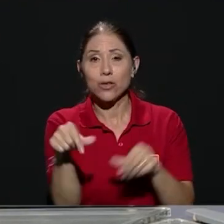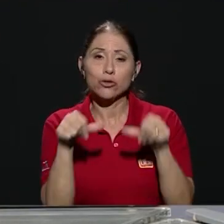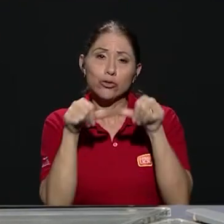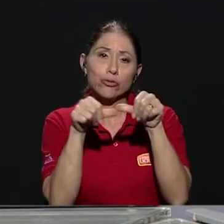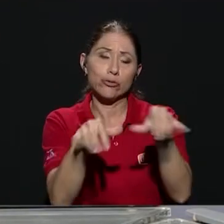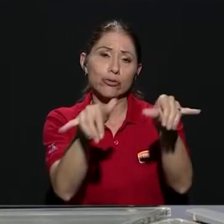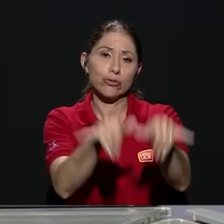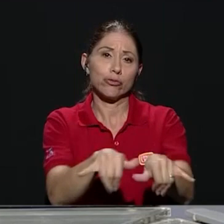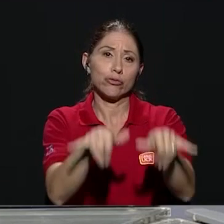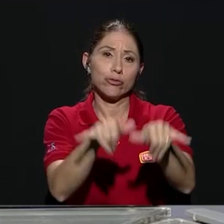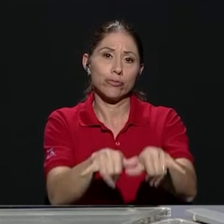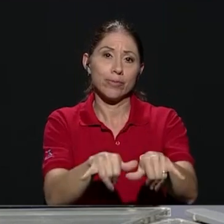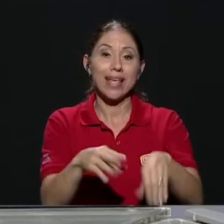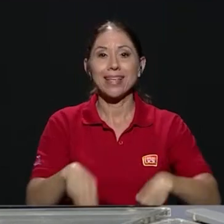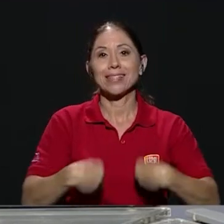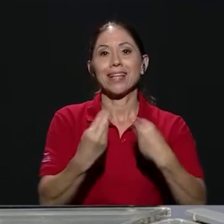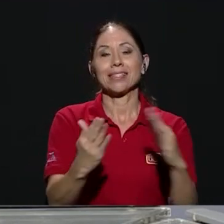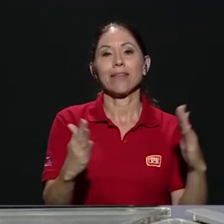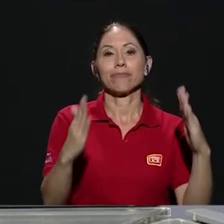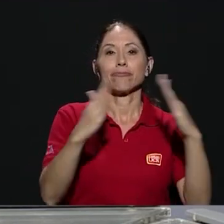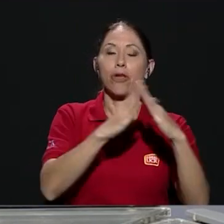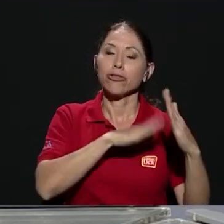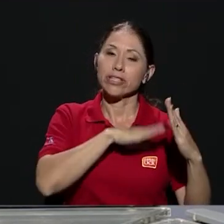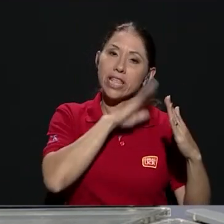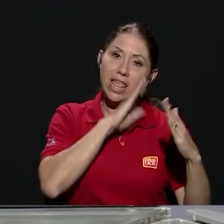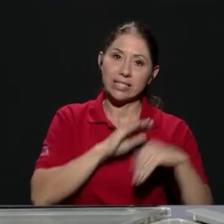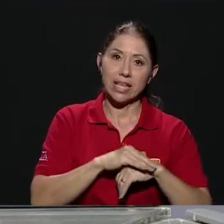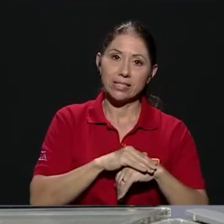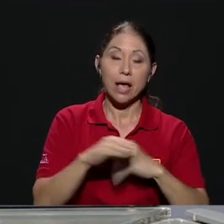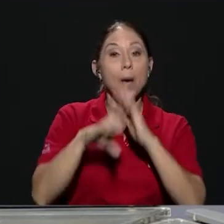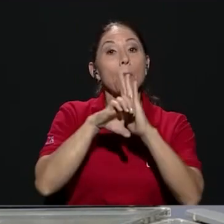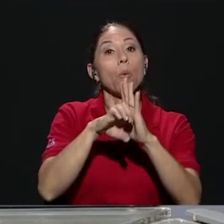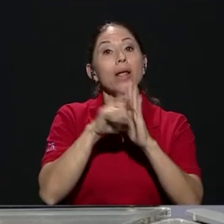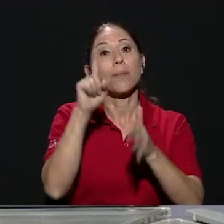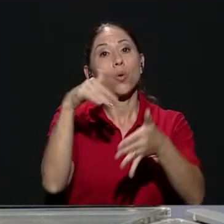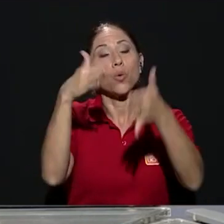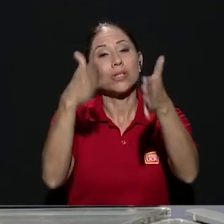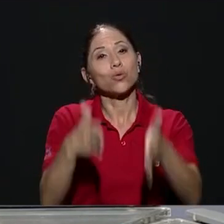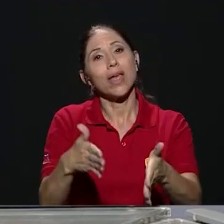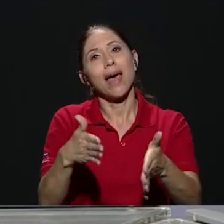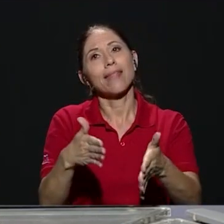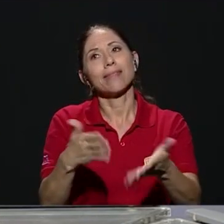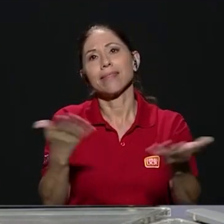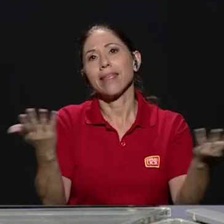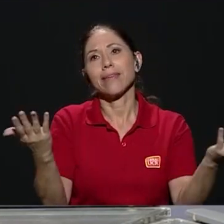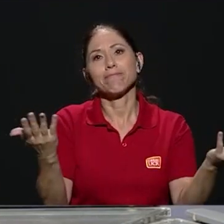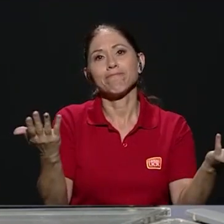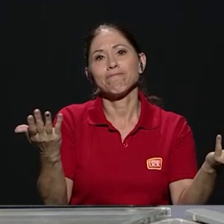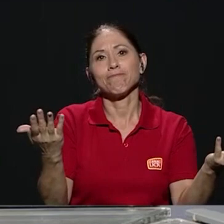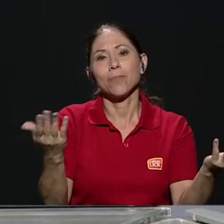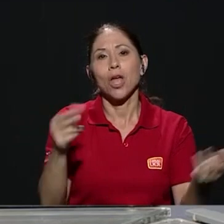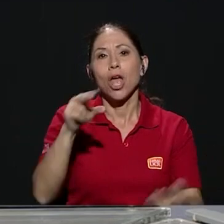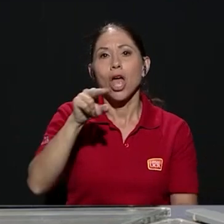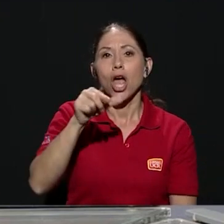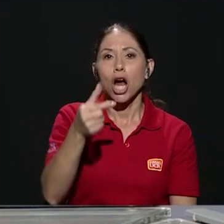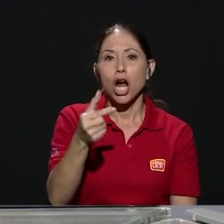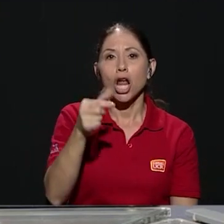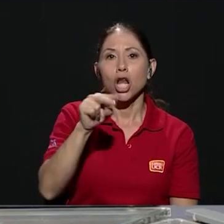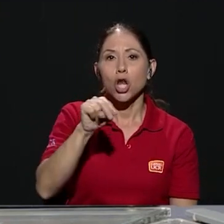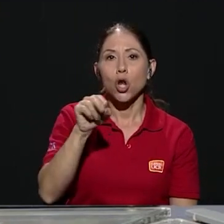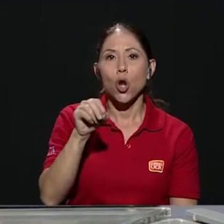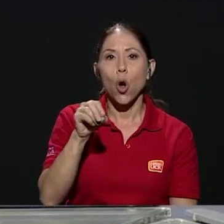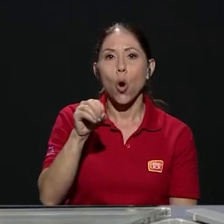permanencia es las residencias. Si un estudiante lo traemos de, por ejemplo, un estudiante